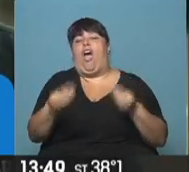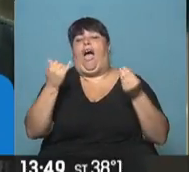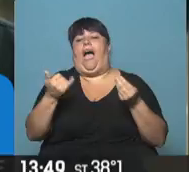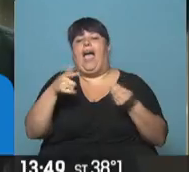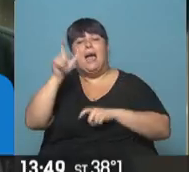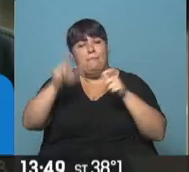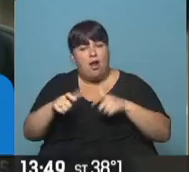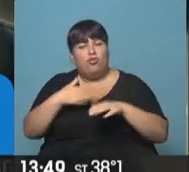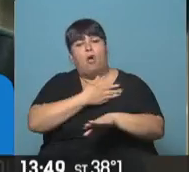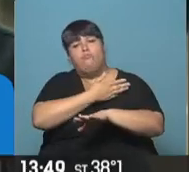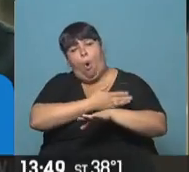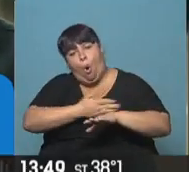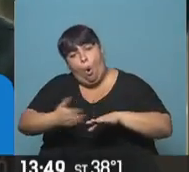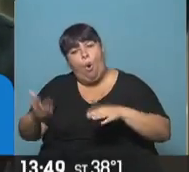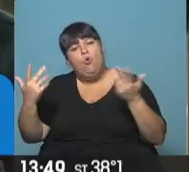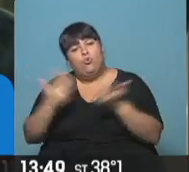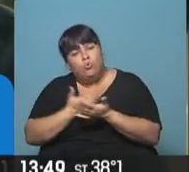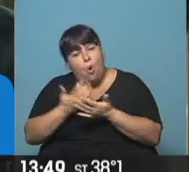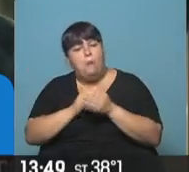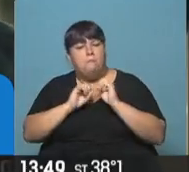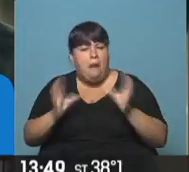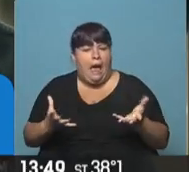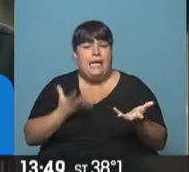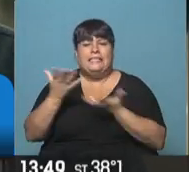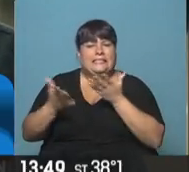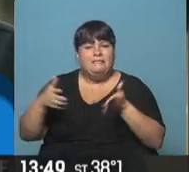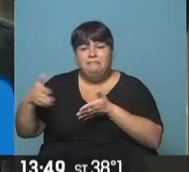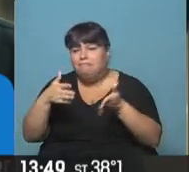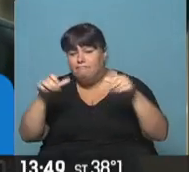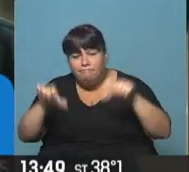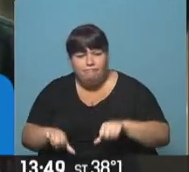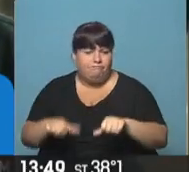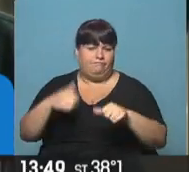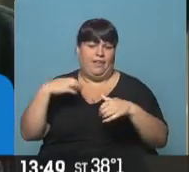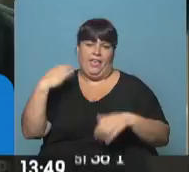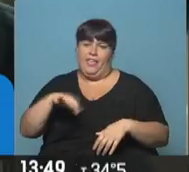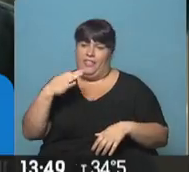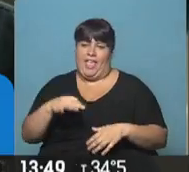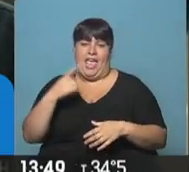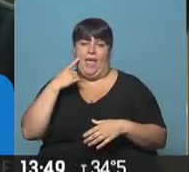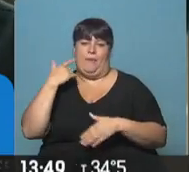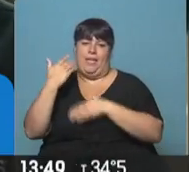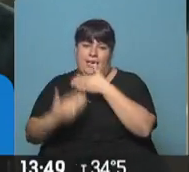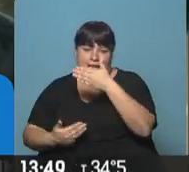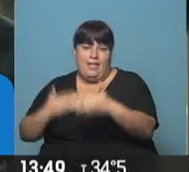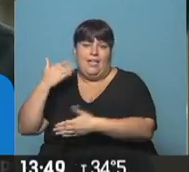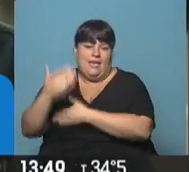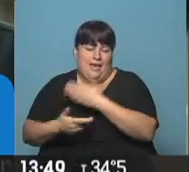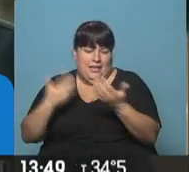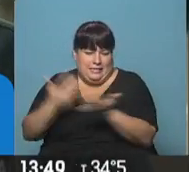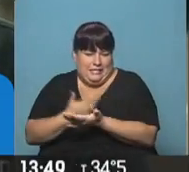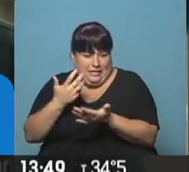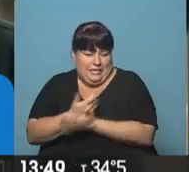esa gente tuvo todo un proceso en donde no la pasó bien, donde no encontró el camino, donde tuvo que progresar a los